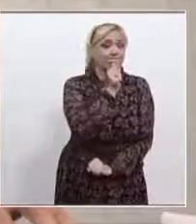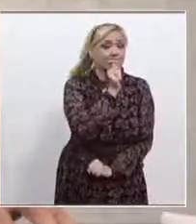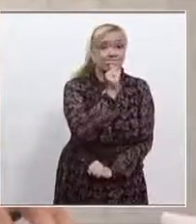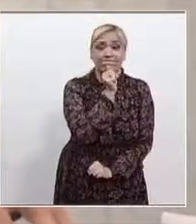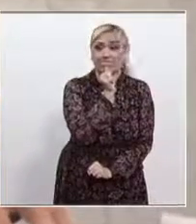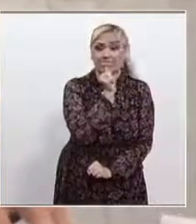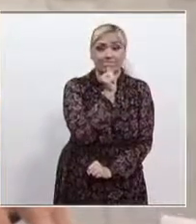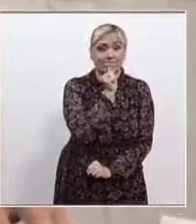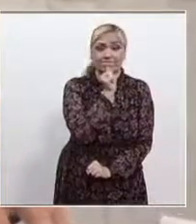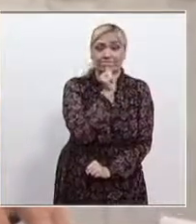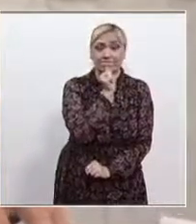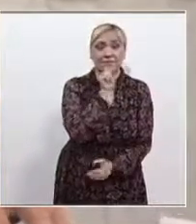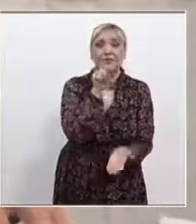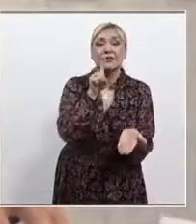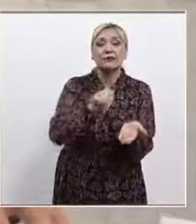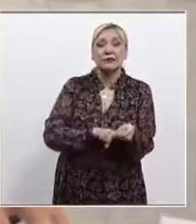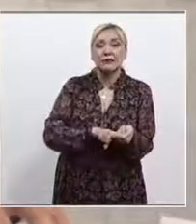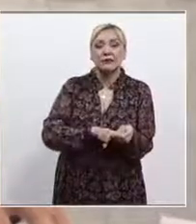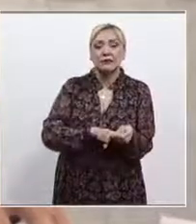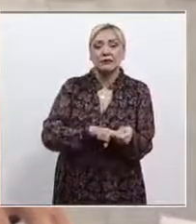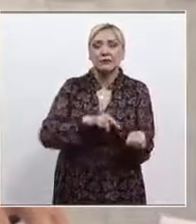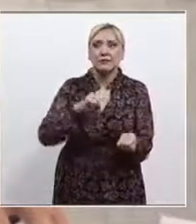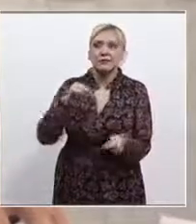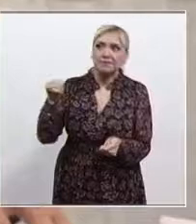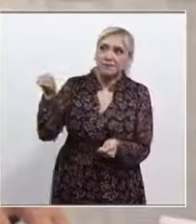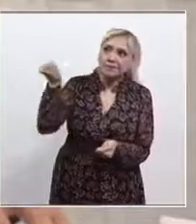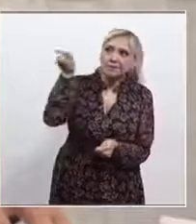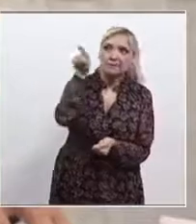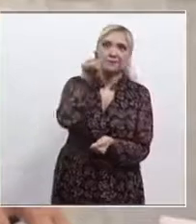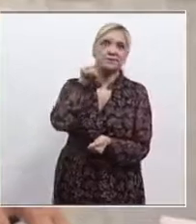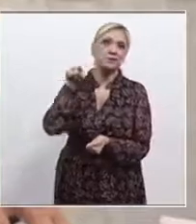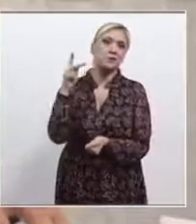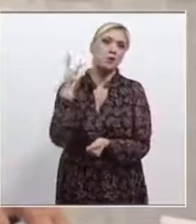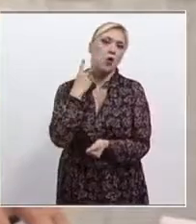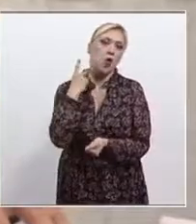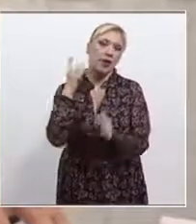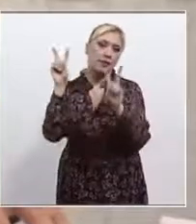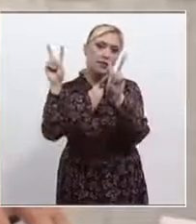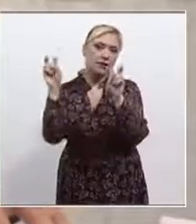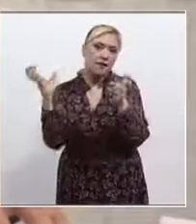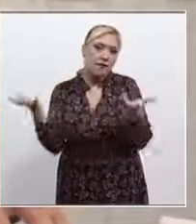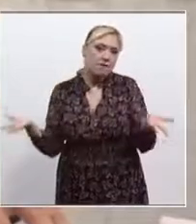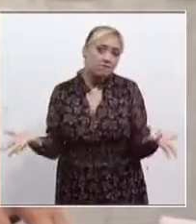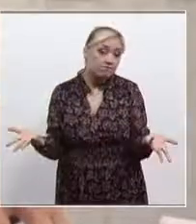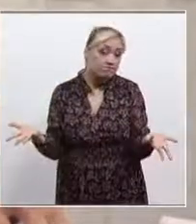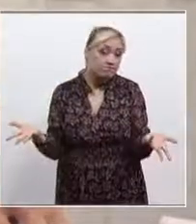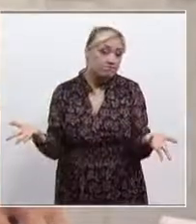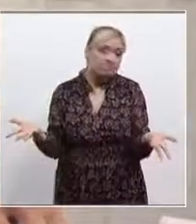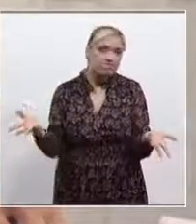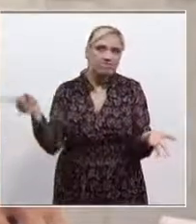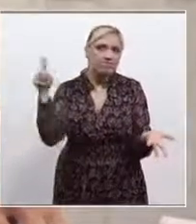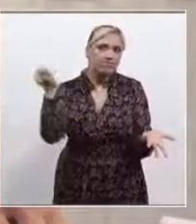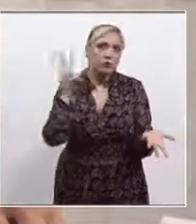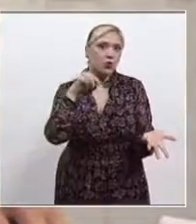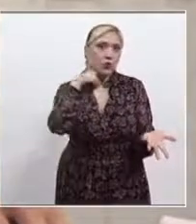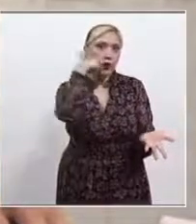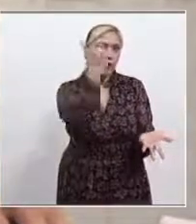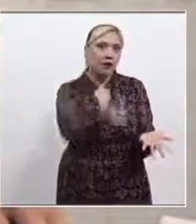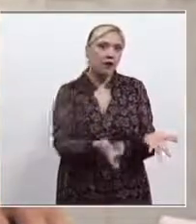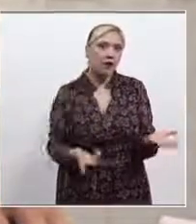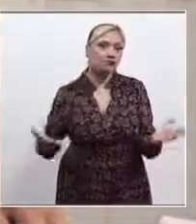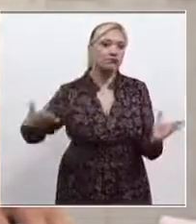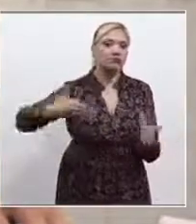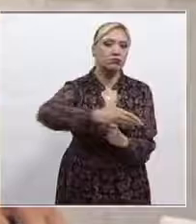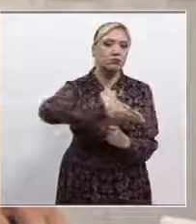en el ánimo de los protagonistas de la política nacional. Y ahí es